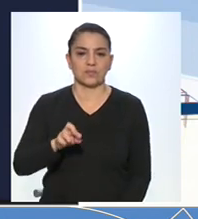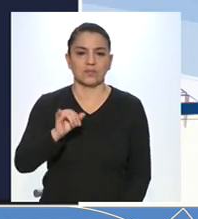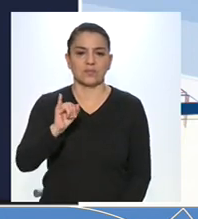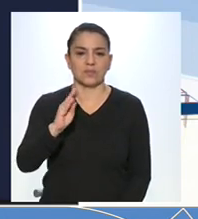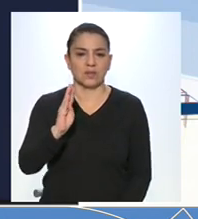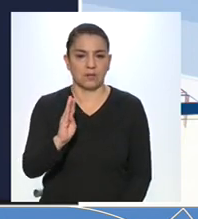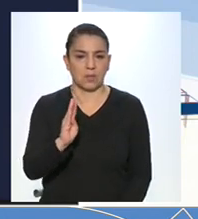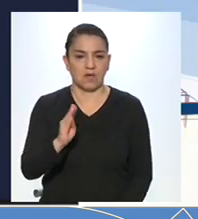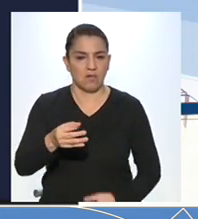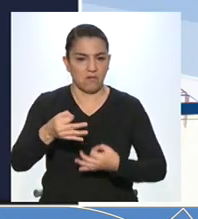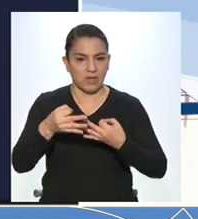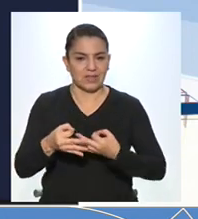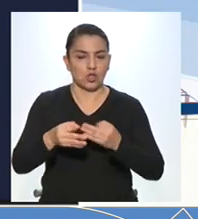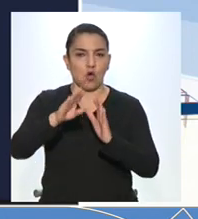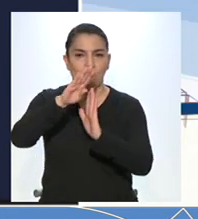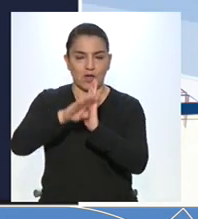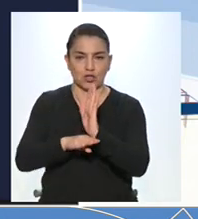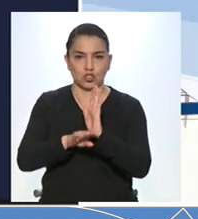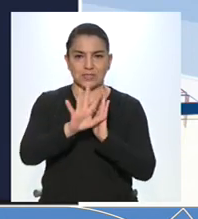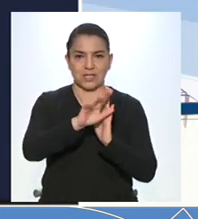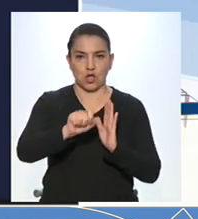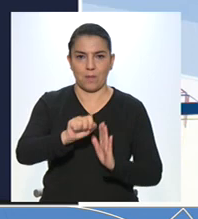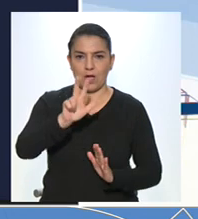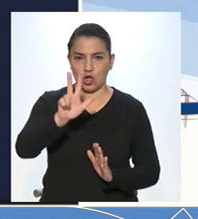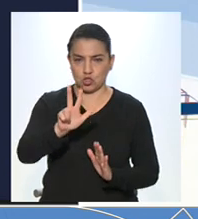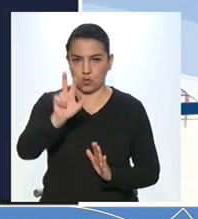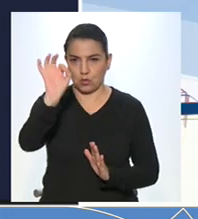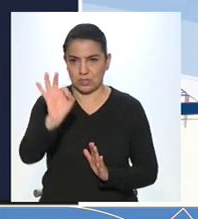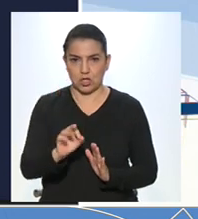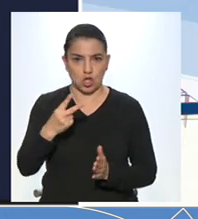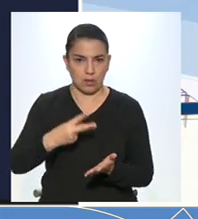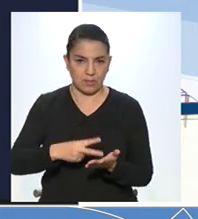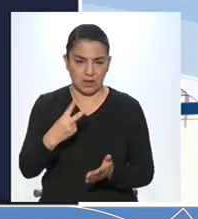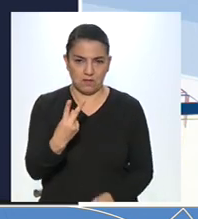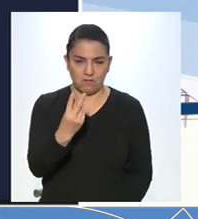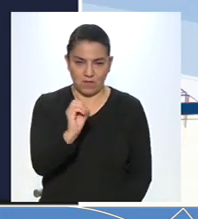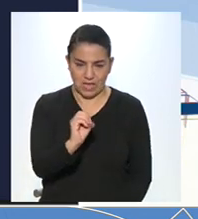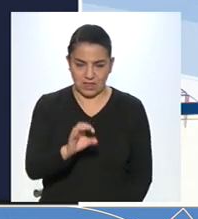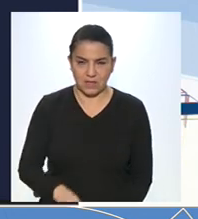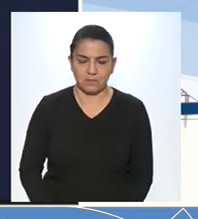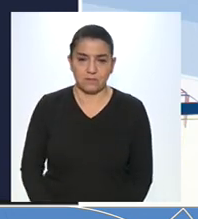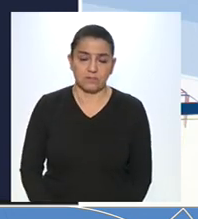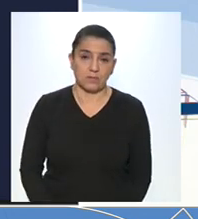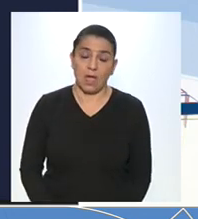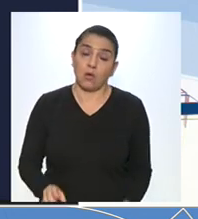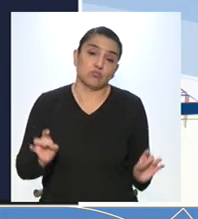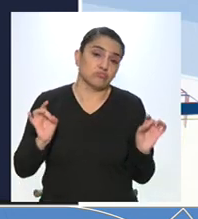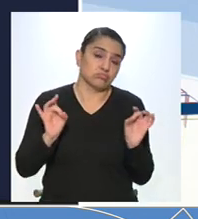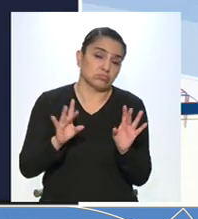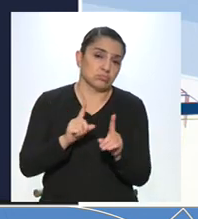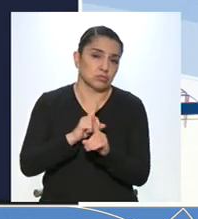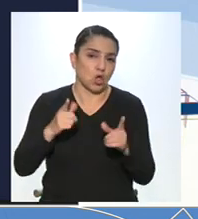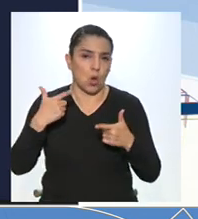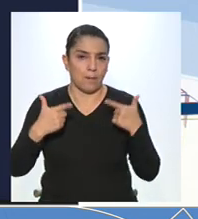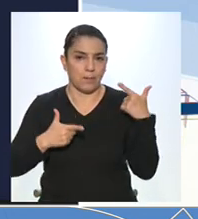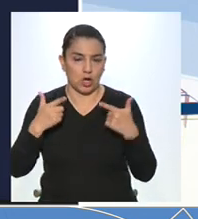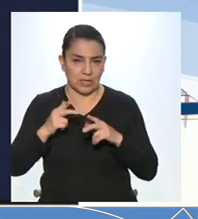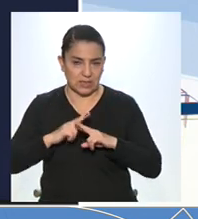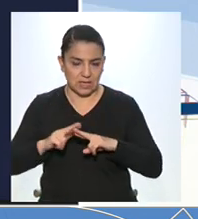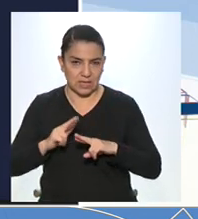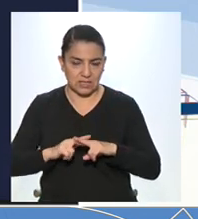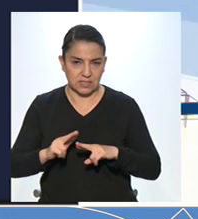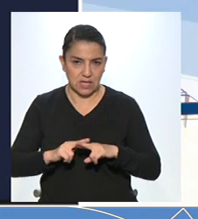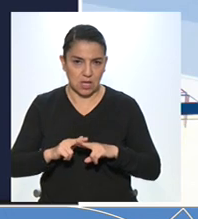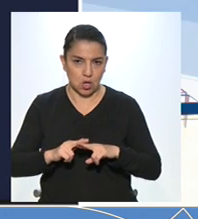efectivo cayó en 5,8% en el 2020, si no hubiera sido por las políticas que se implementaron